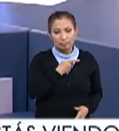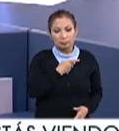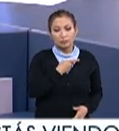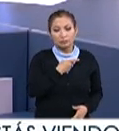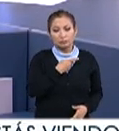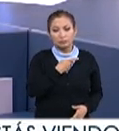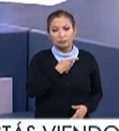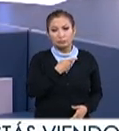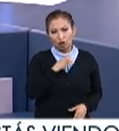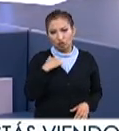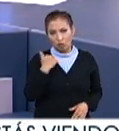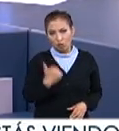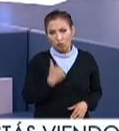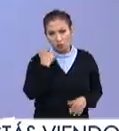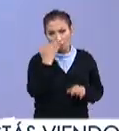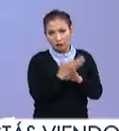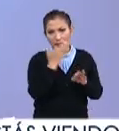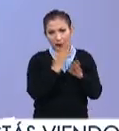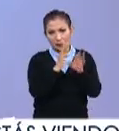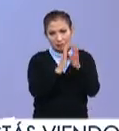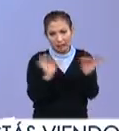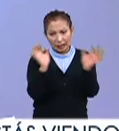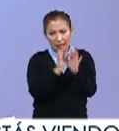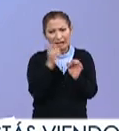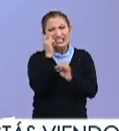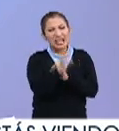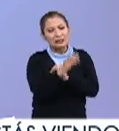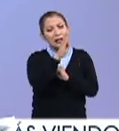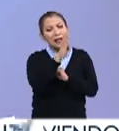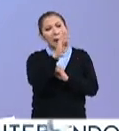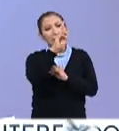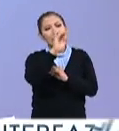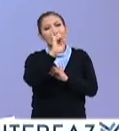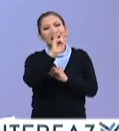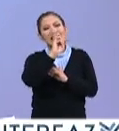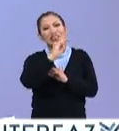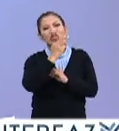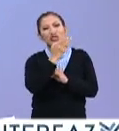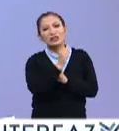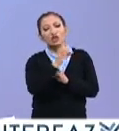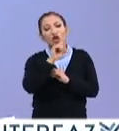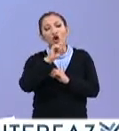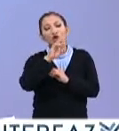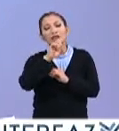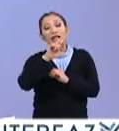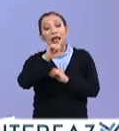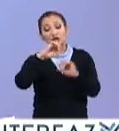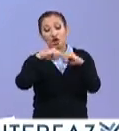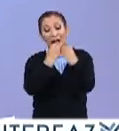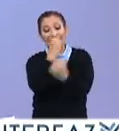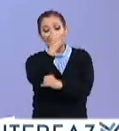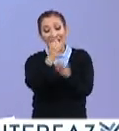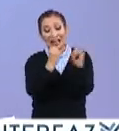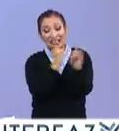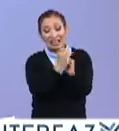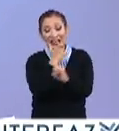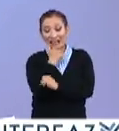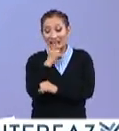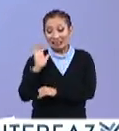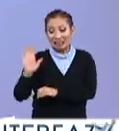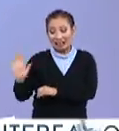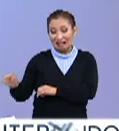hecho, aprovecho para contarte brevemente qué es el British Council, ¿no? El British Council es la organización internacional del Reino